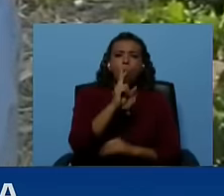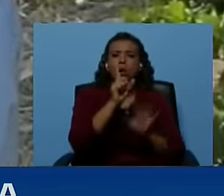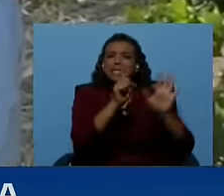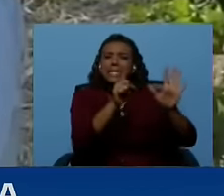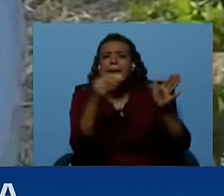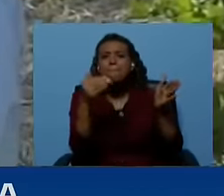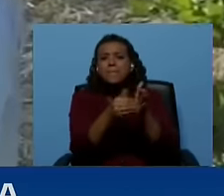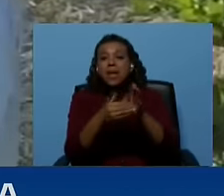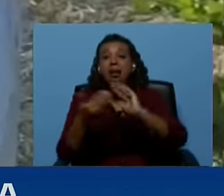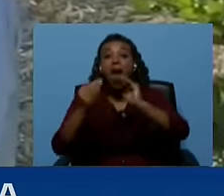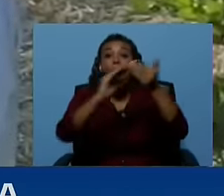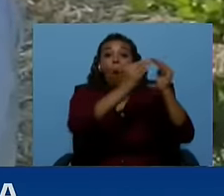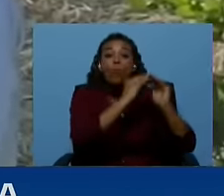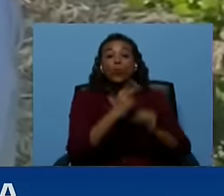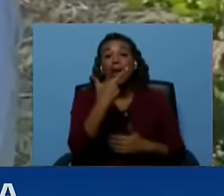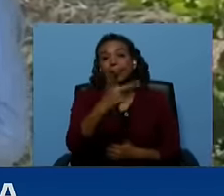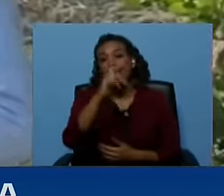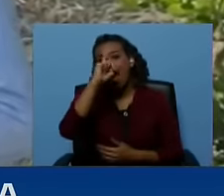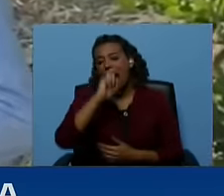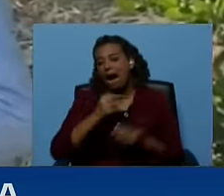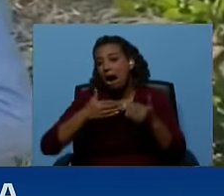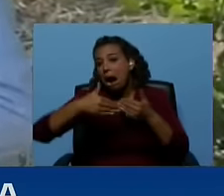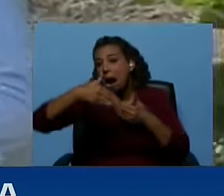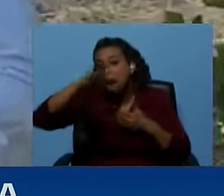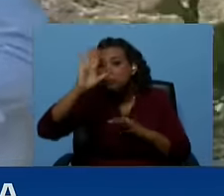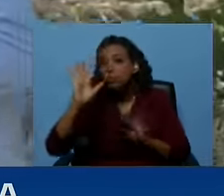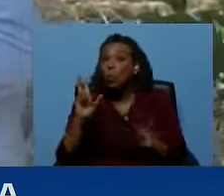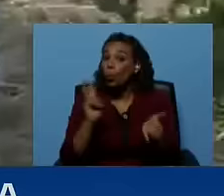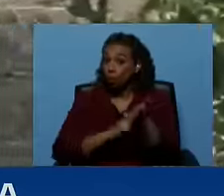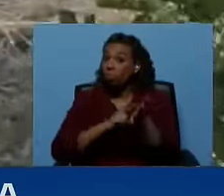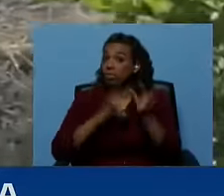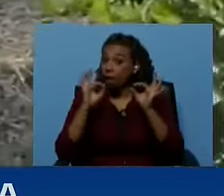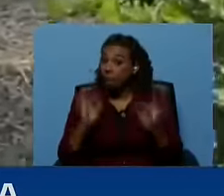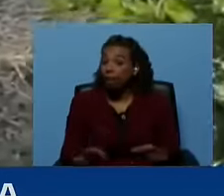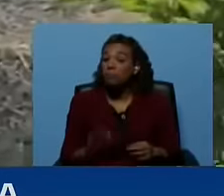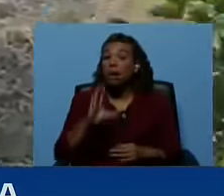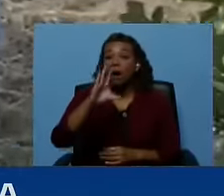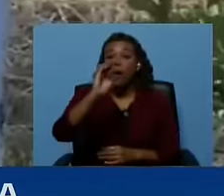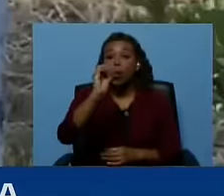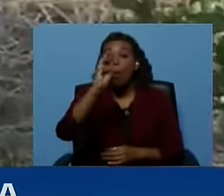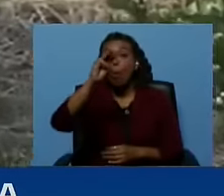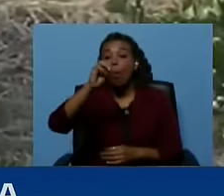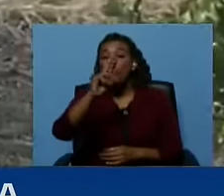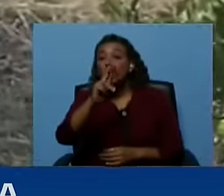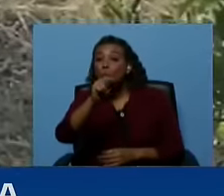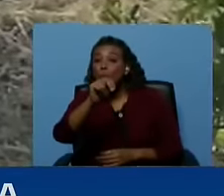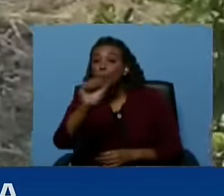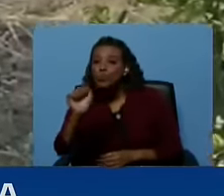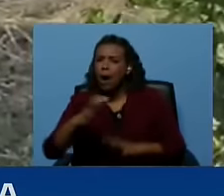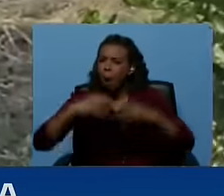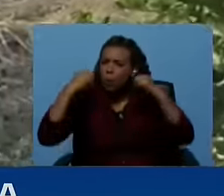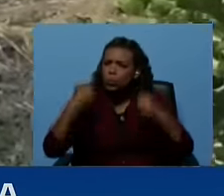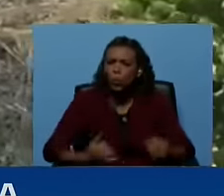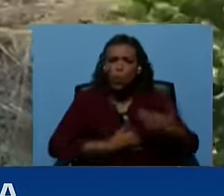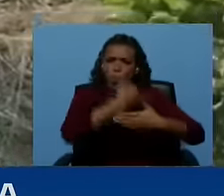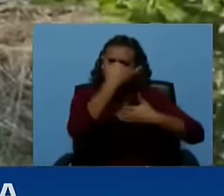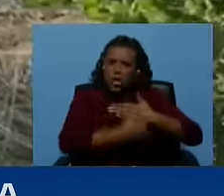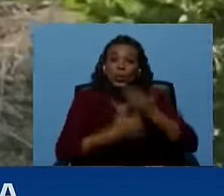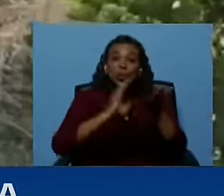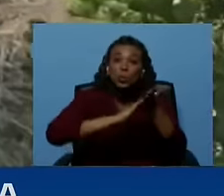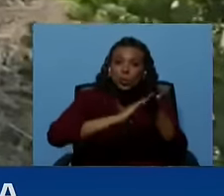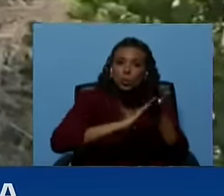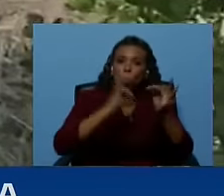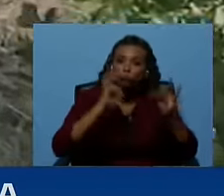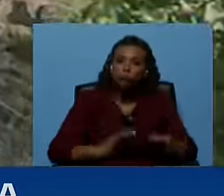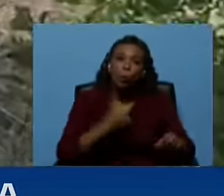comunas en 3 años pero comunas de verdad consolidadas organizadas trabajando con proyectos con resultados